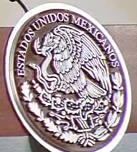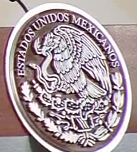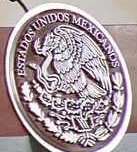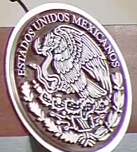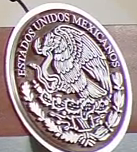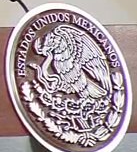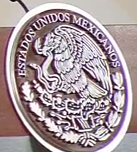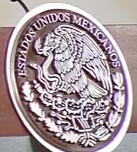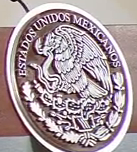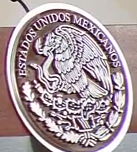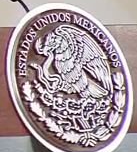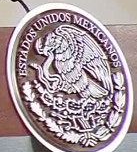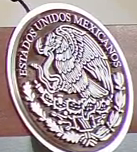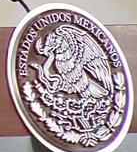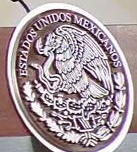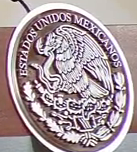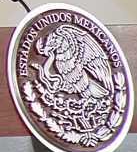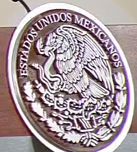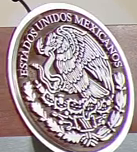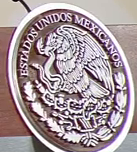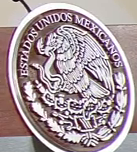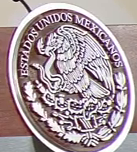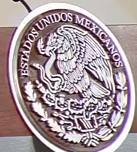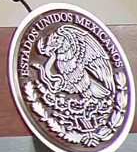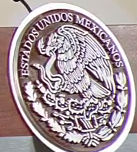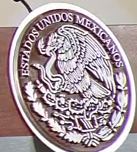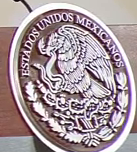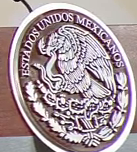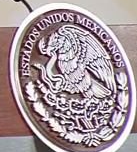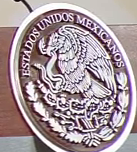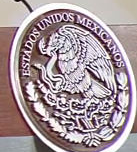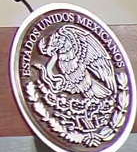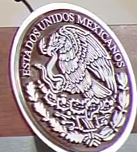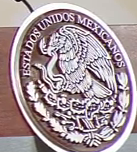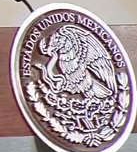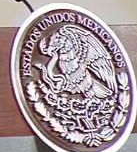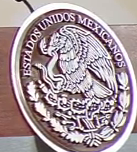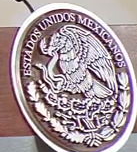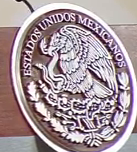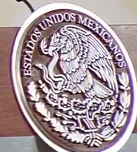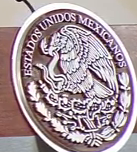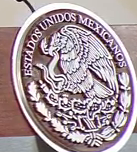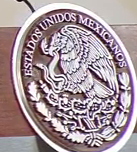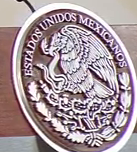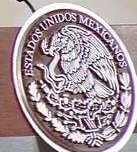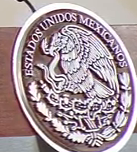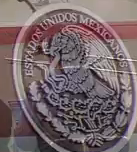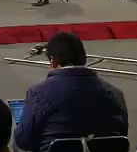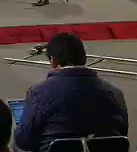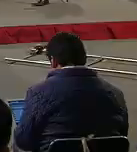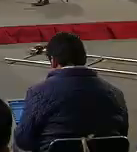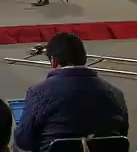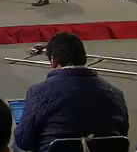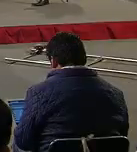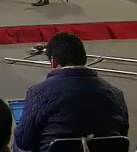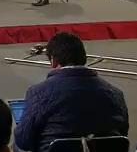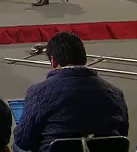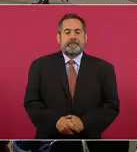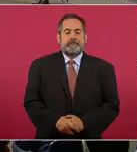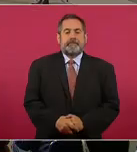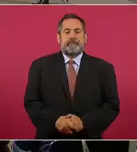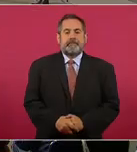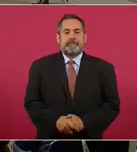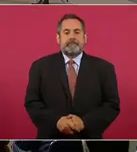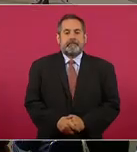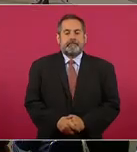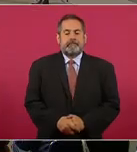a todos los recursos humanos del SAT. Hemos centrado mucho en erradicar los privilegios del pasado y establecer piso